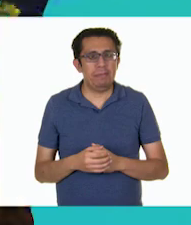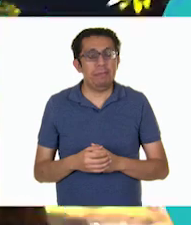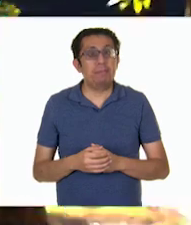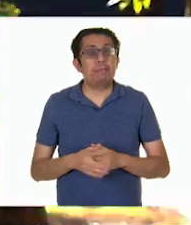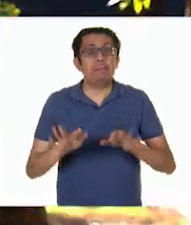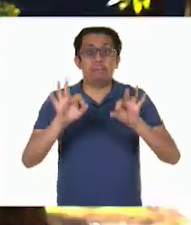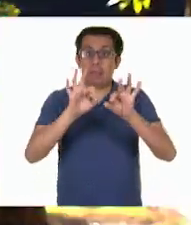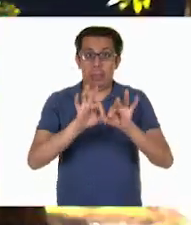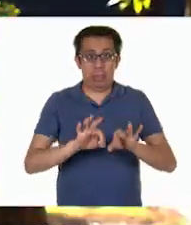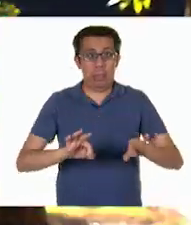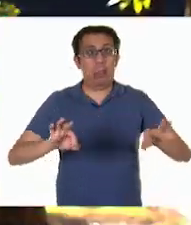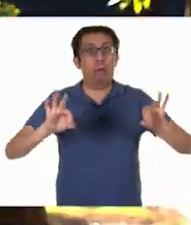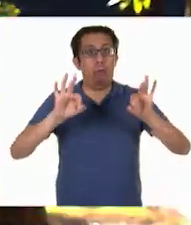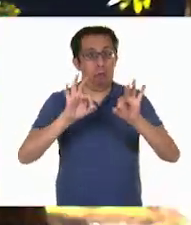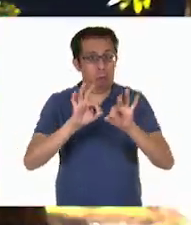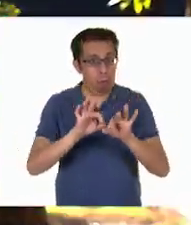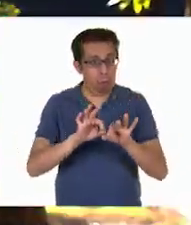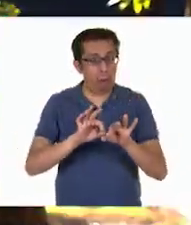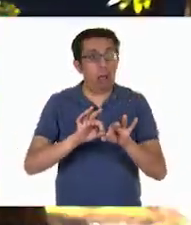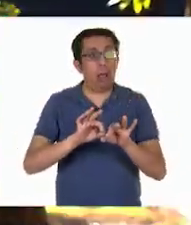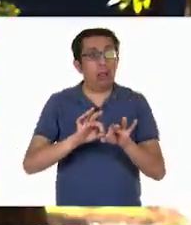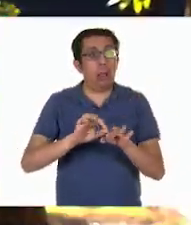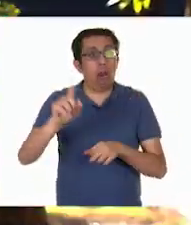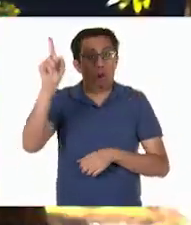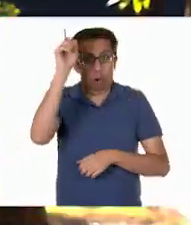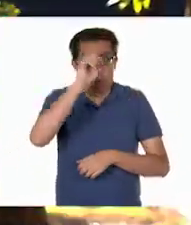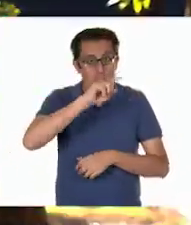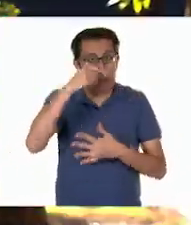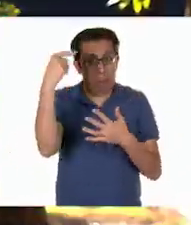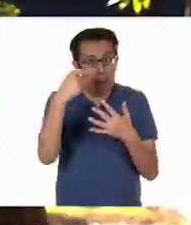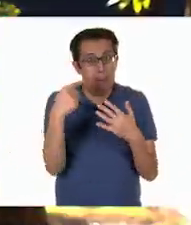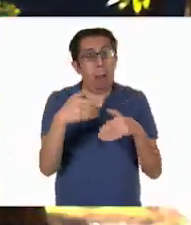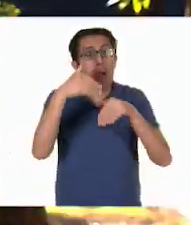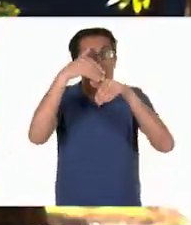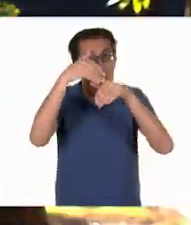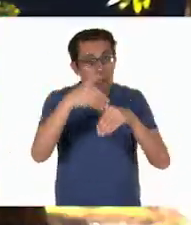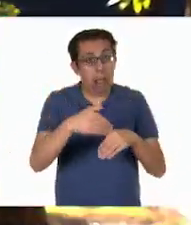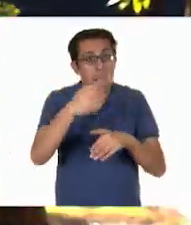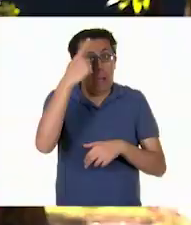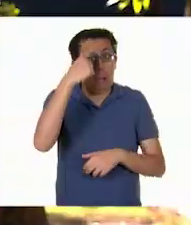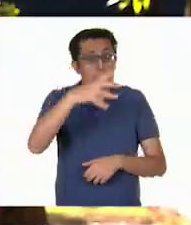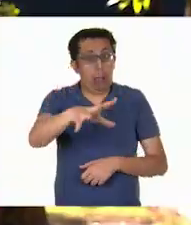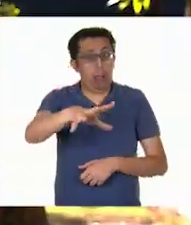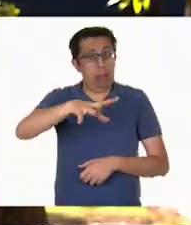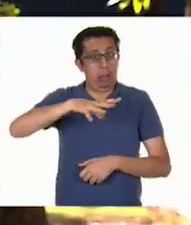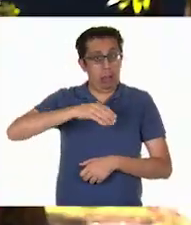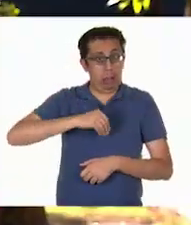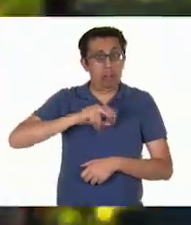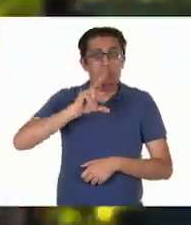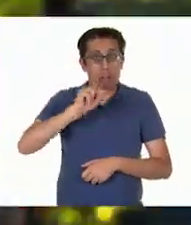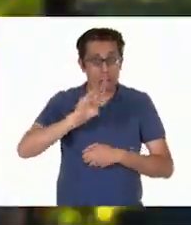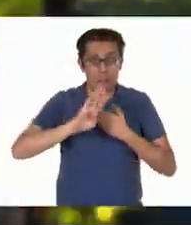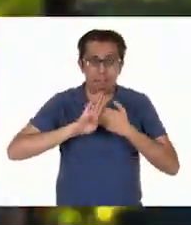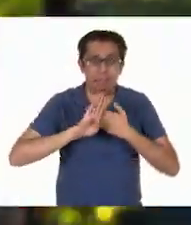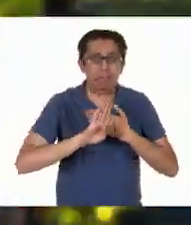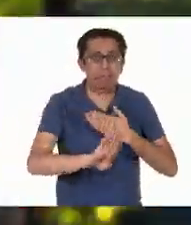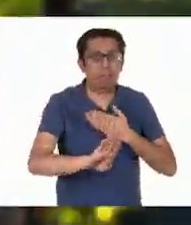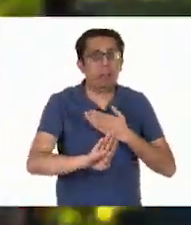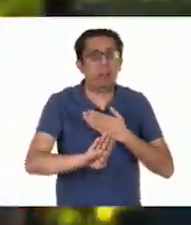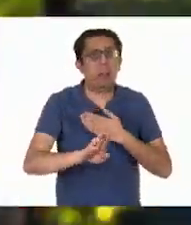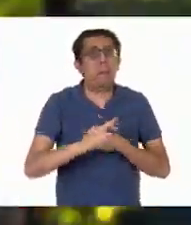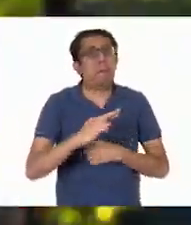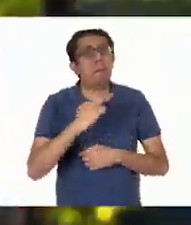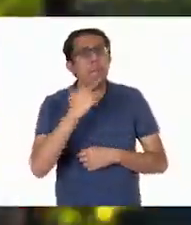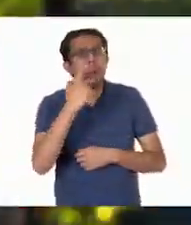Es muy importante continuar con las recomendaciones para evitar contagios de COVID. Trata de